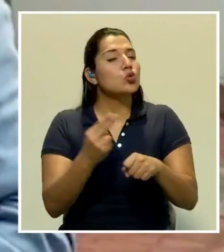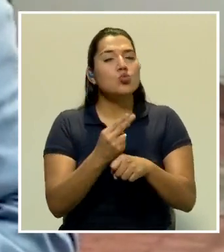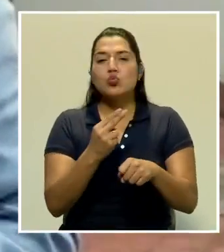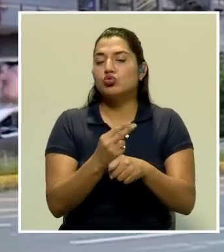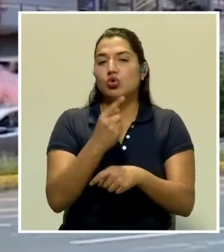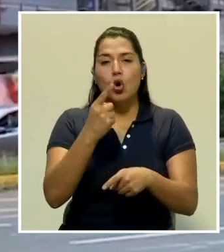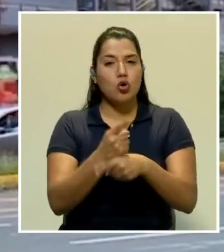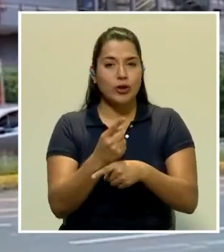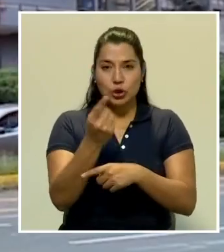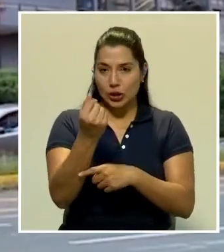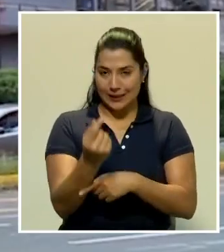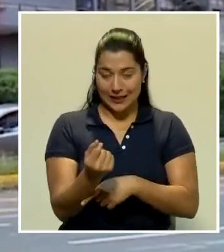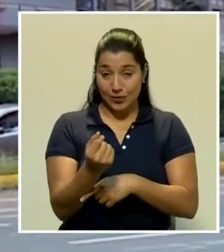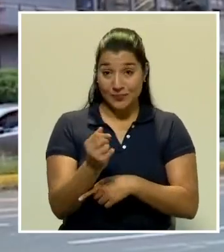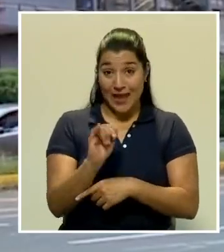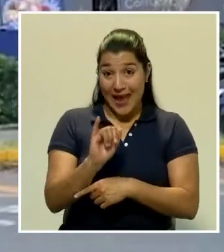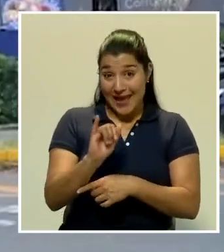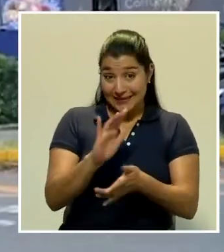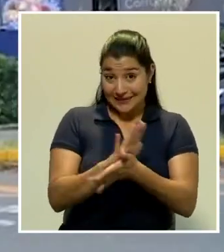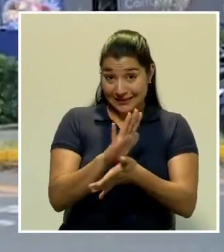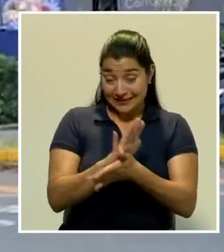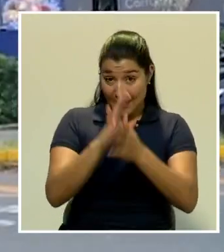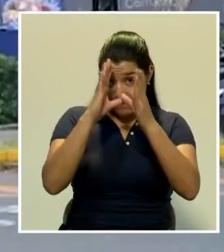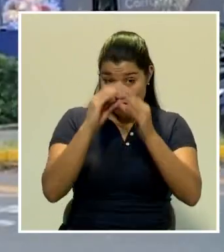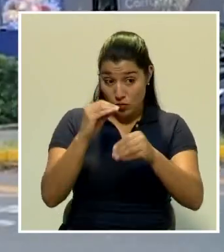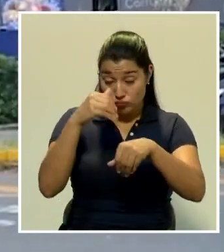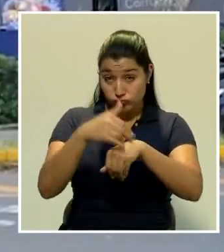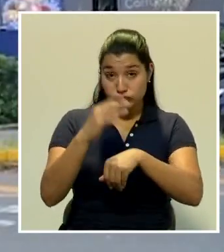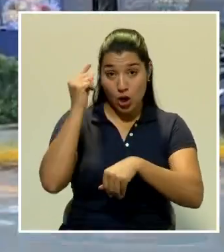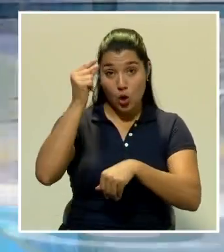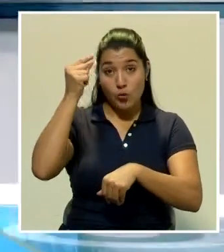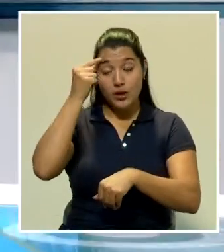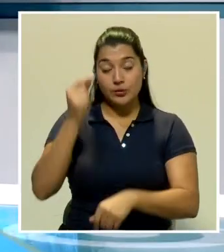esos recursos. Este informe se enviará al Poder Ejecutivo.